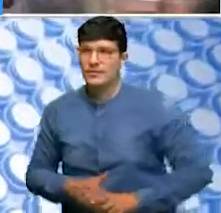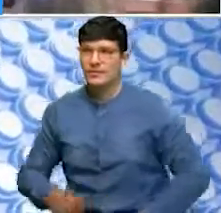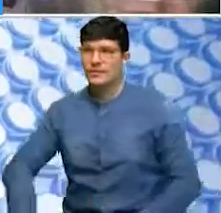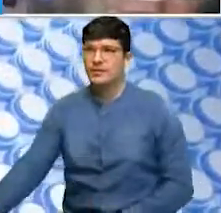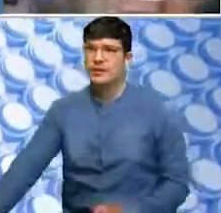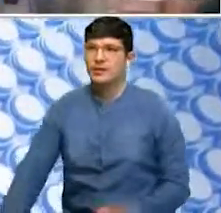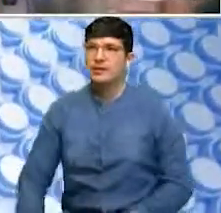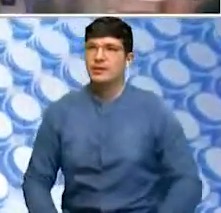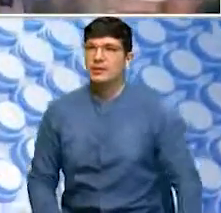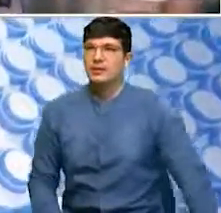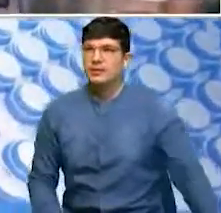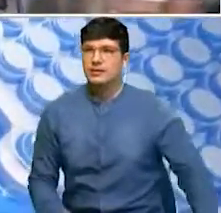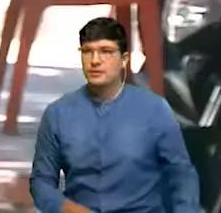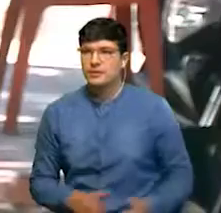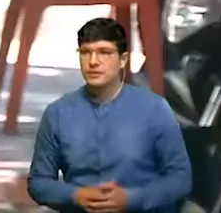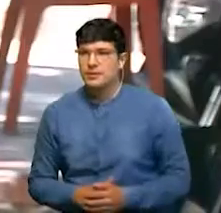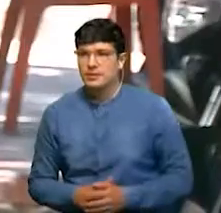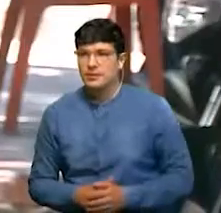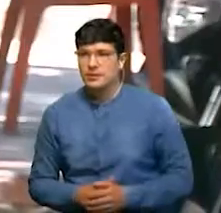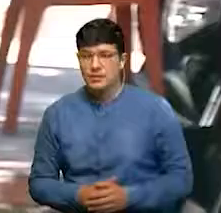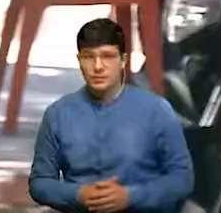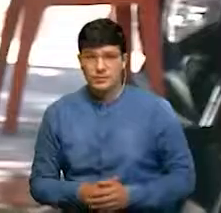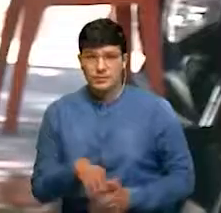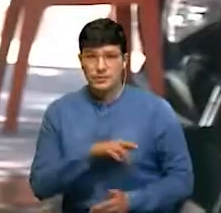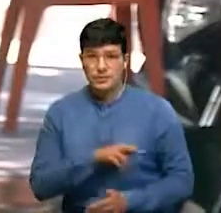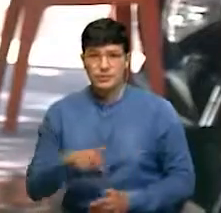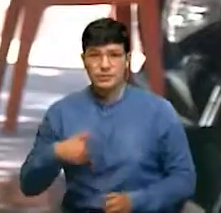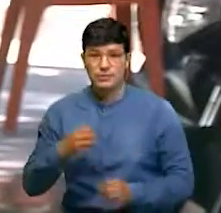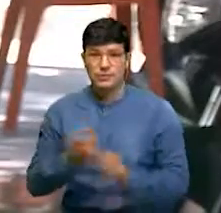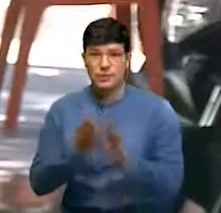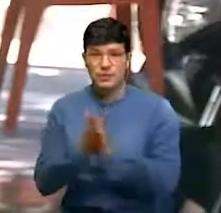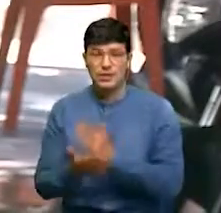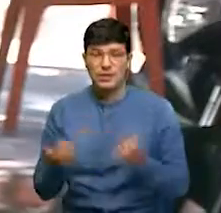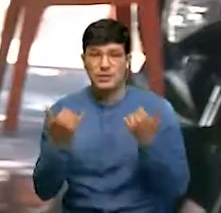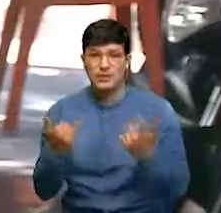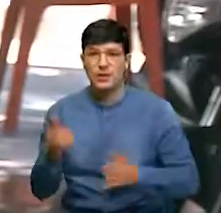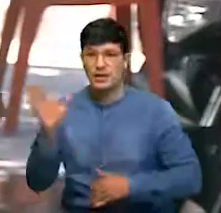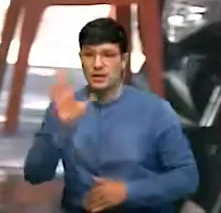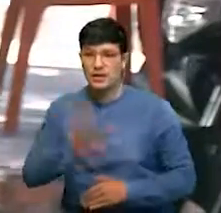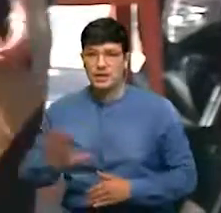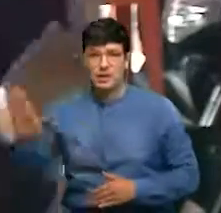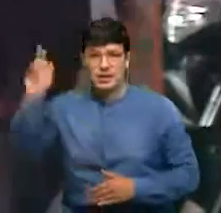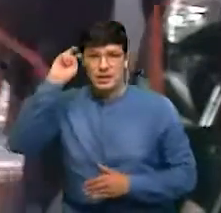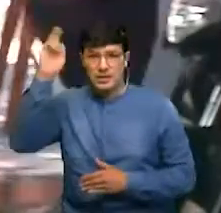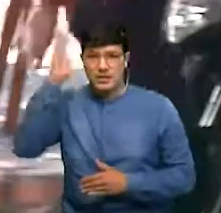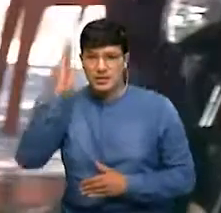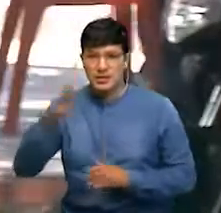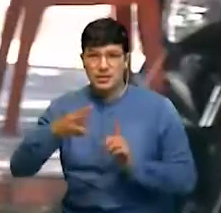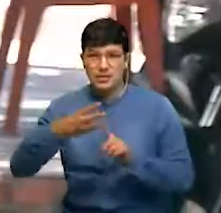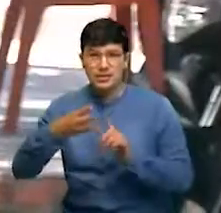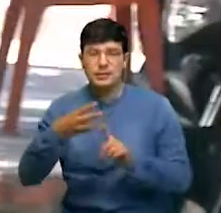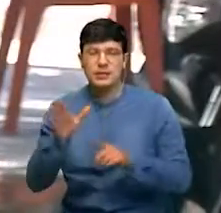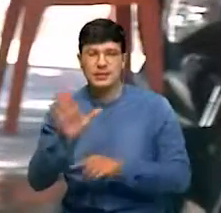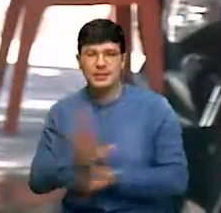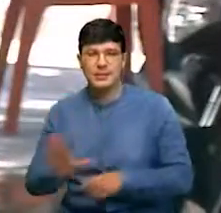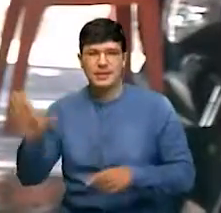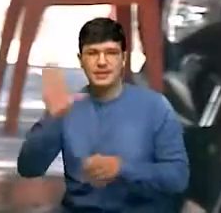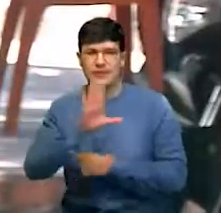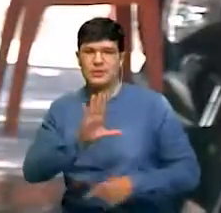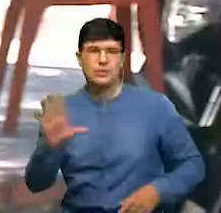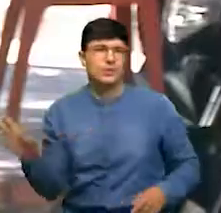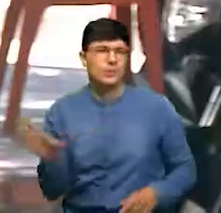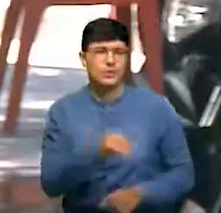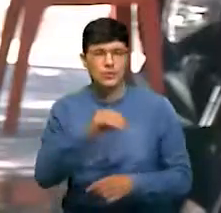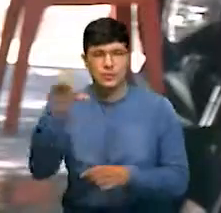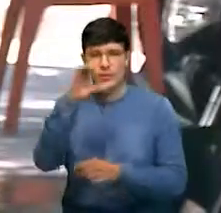así es buenas tardes pues si les contamos que el norte de santander actualmente es el tercer departamento en toda colombia con riesgo electoral